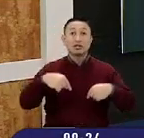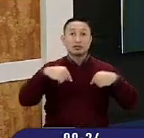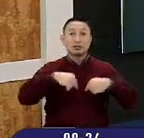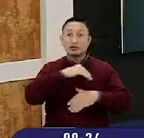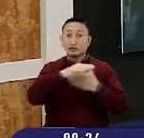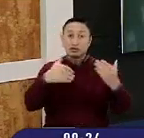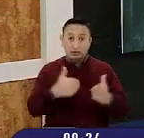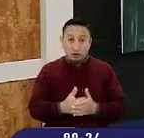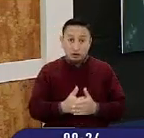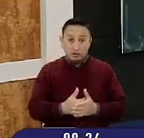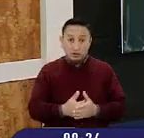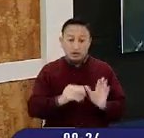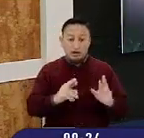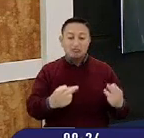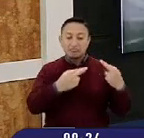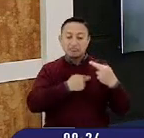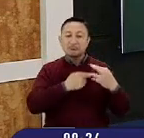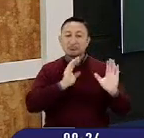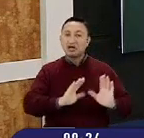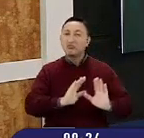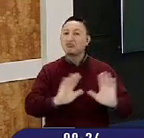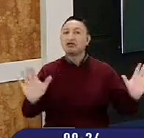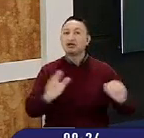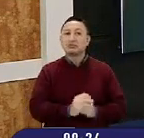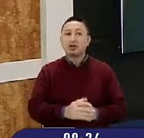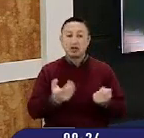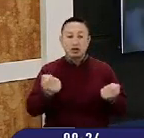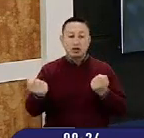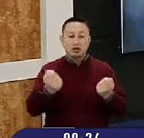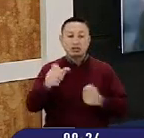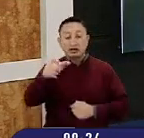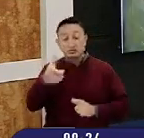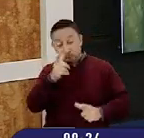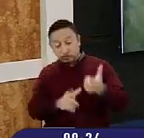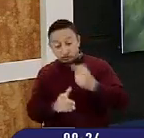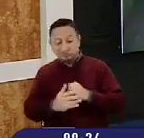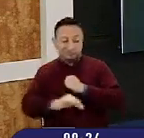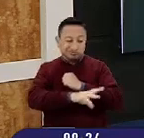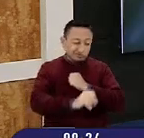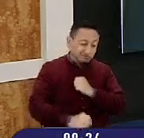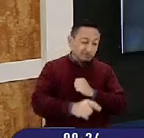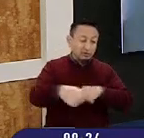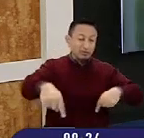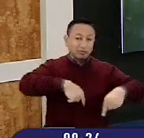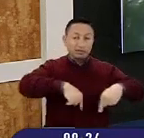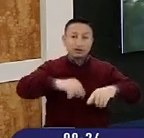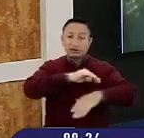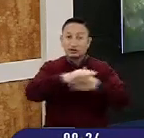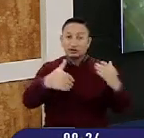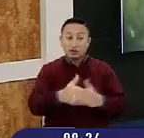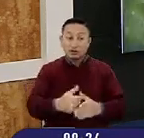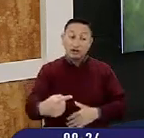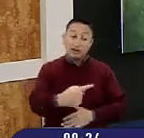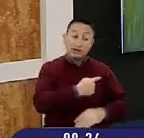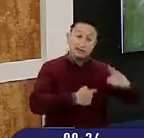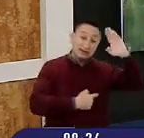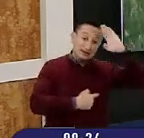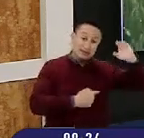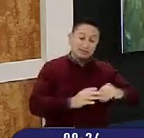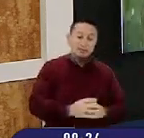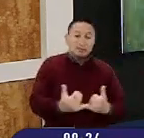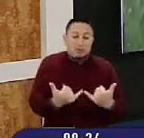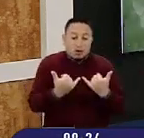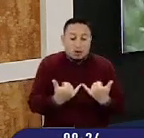todo. Así de simple, nada más. Que controlaba al borrachito, al pillo, al tránsito, es así de todo. Ahora sale